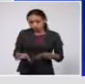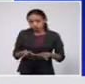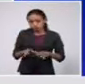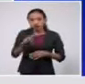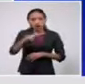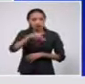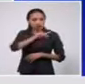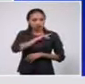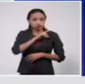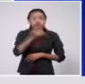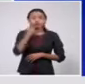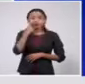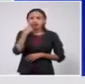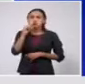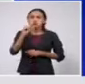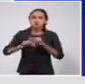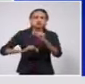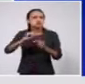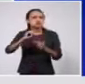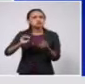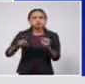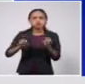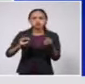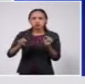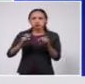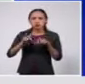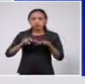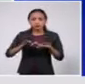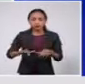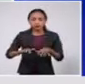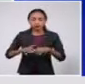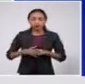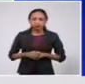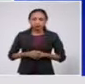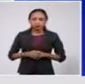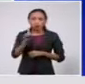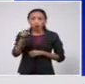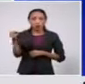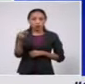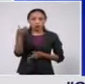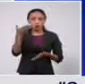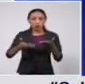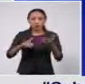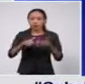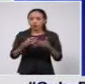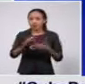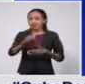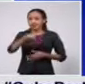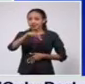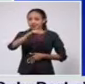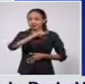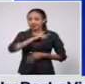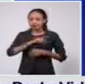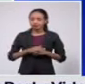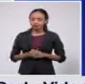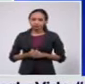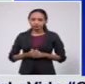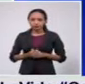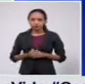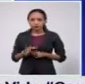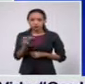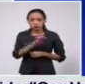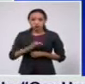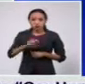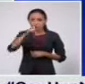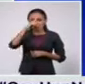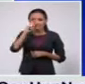evidenciando que va controlando la transmisión que presentó, 1 menos que la jornada anterior. El municipio Santa Clara con